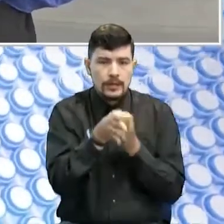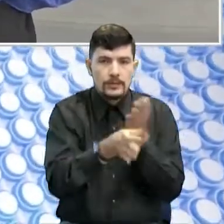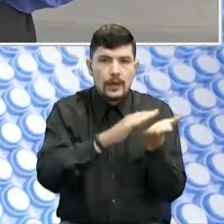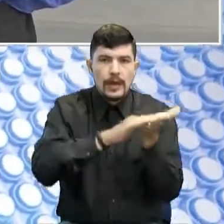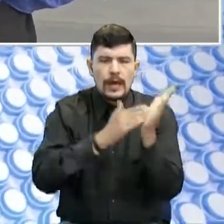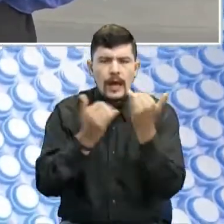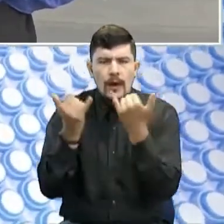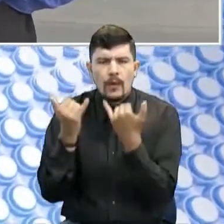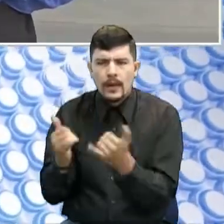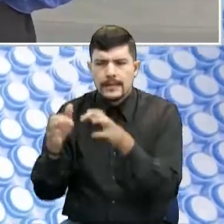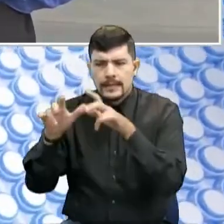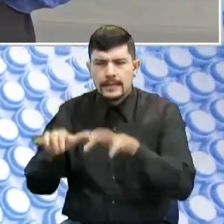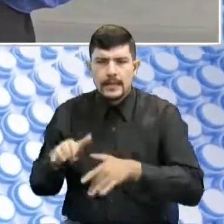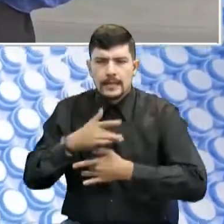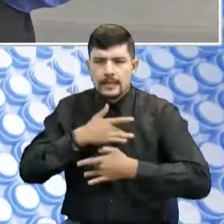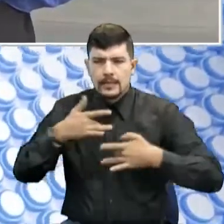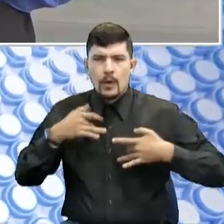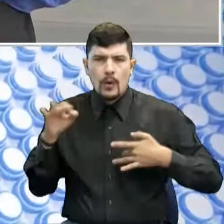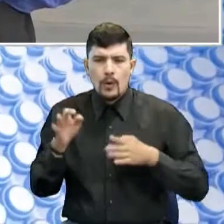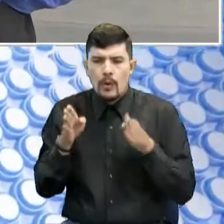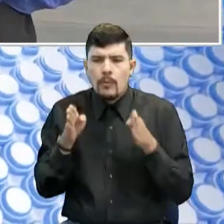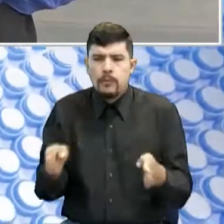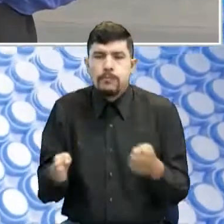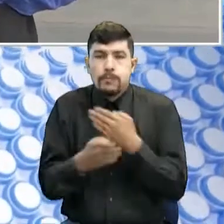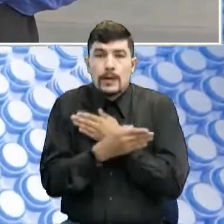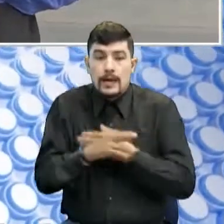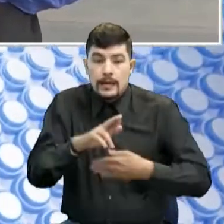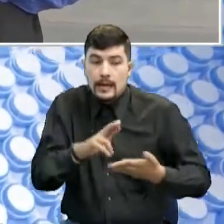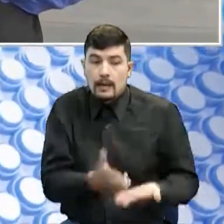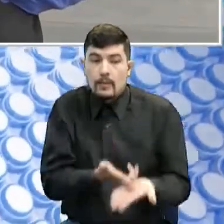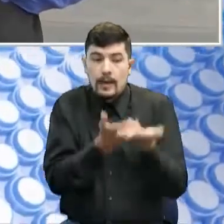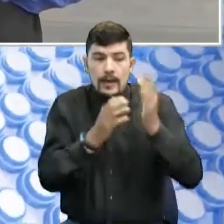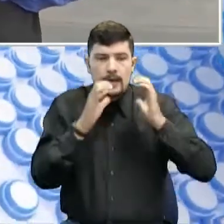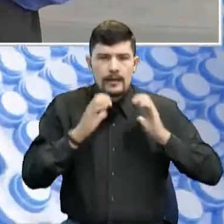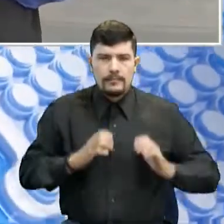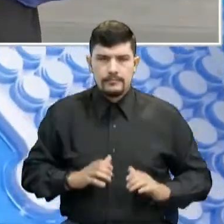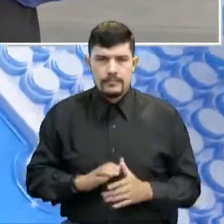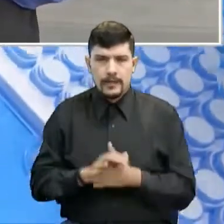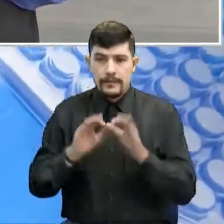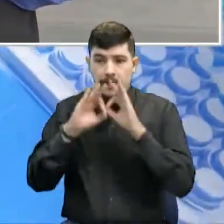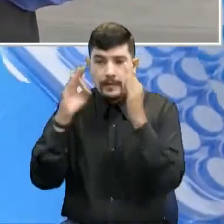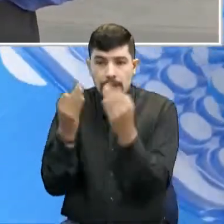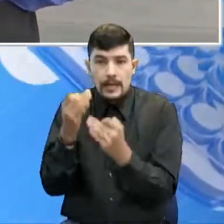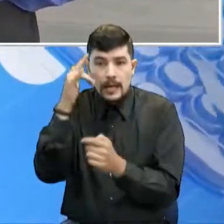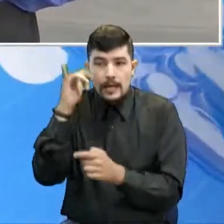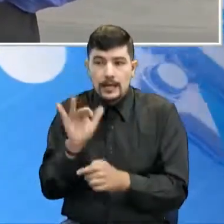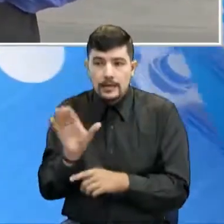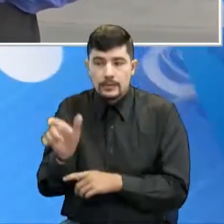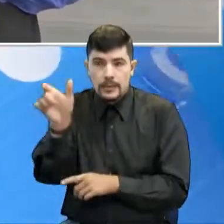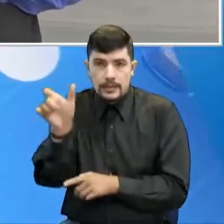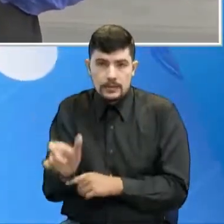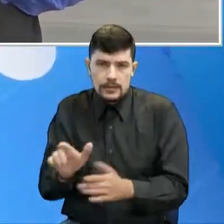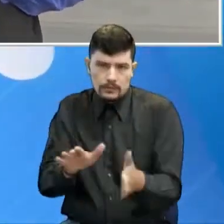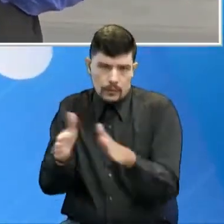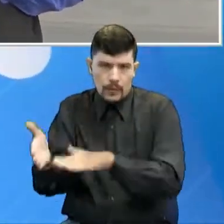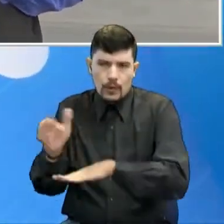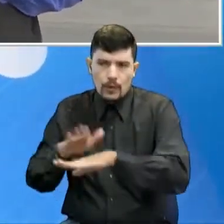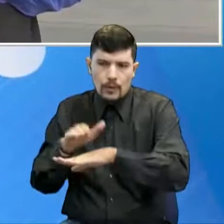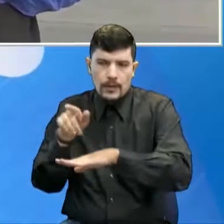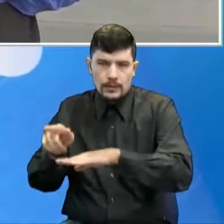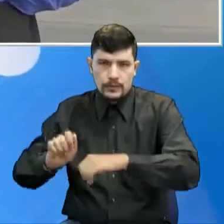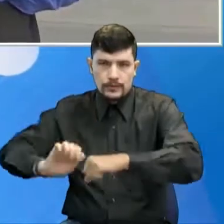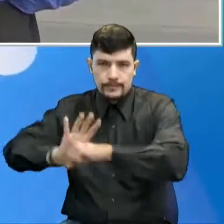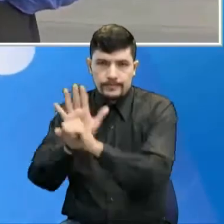algunas autoridades y funerarias no recogen el cadáver familiares creen que esta persona murió a causa de el coronavirus carlos